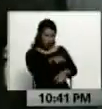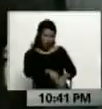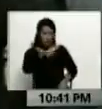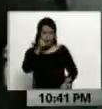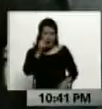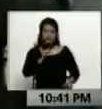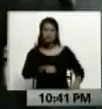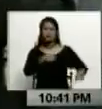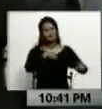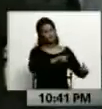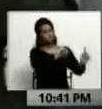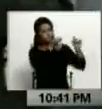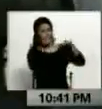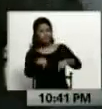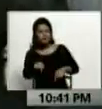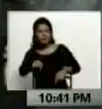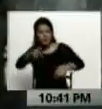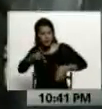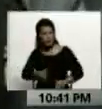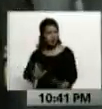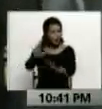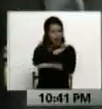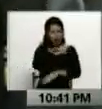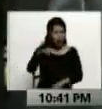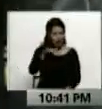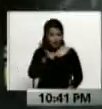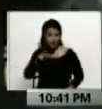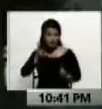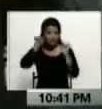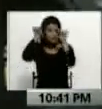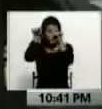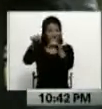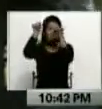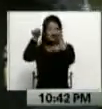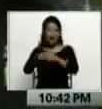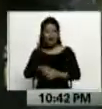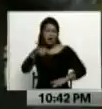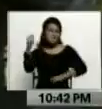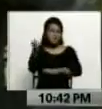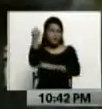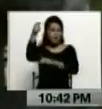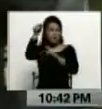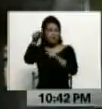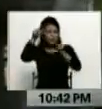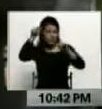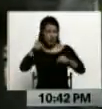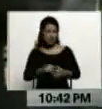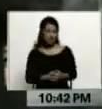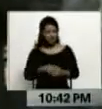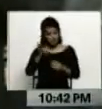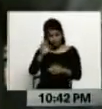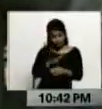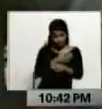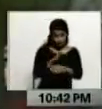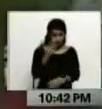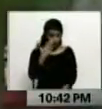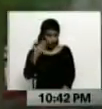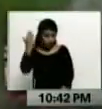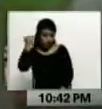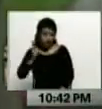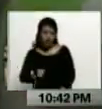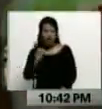recuerdo al lado del Nazareno el pueblo de antiguo pueblo